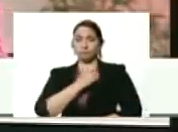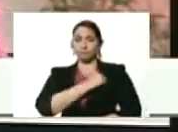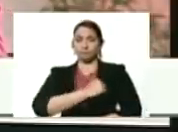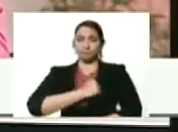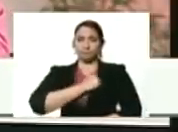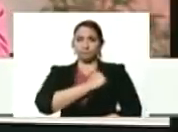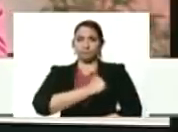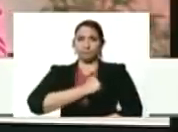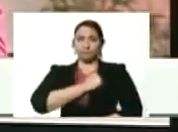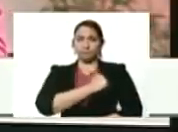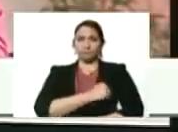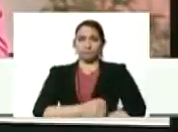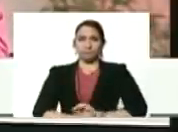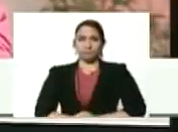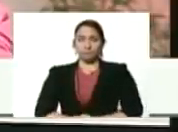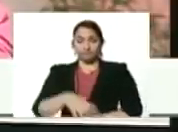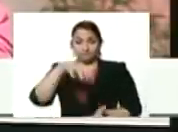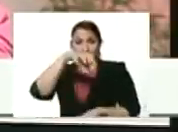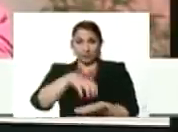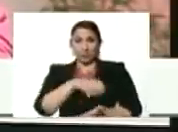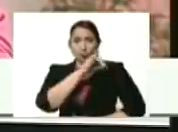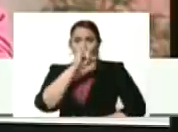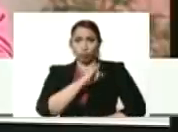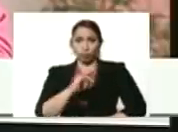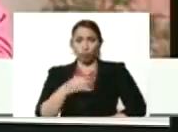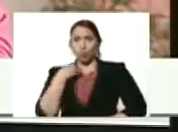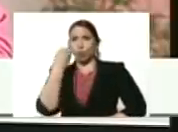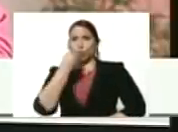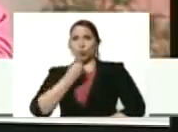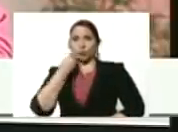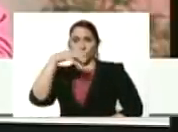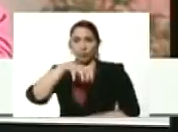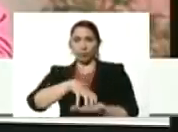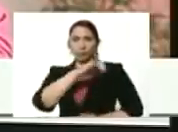a el Estado Zulia, la juventud del Estado Zulia.